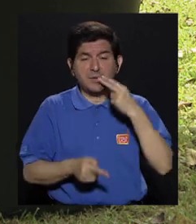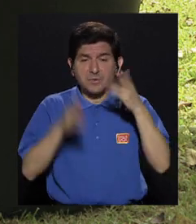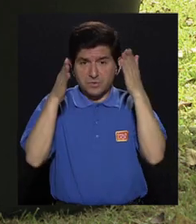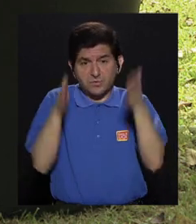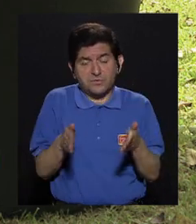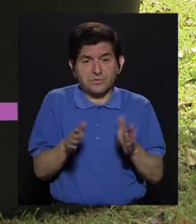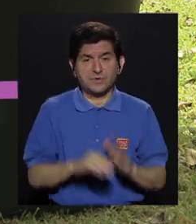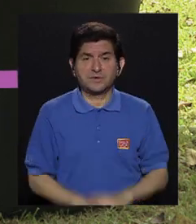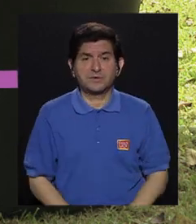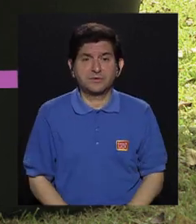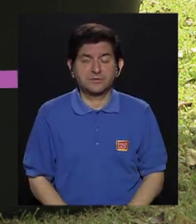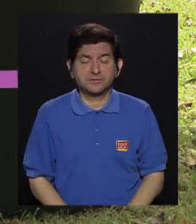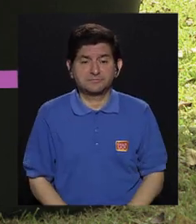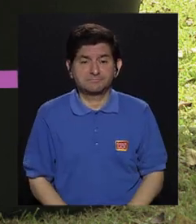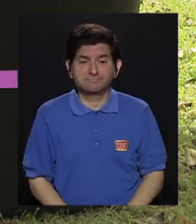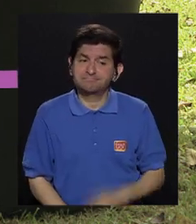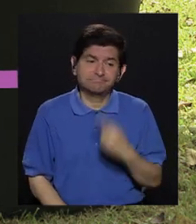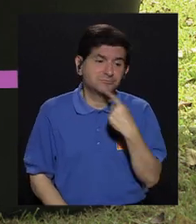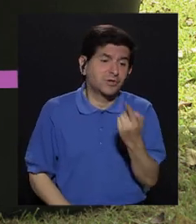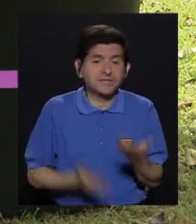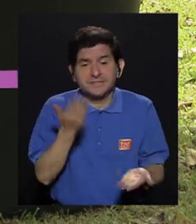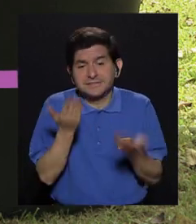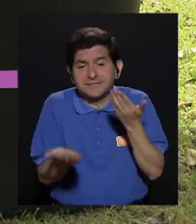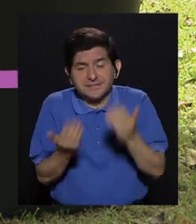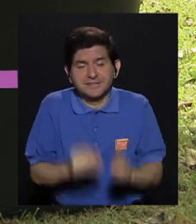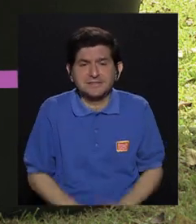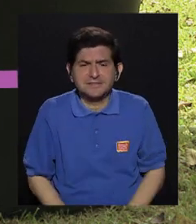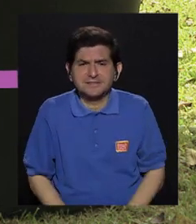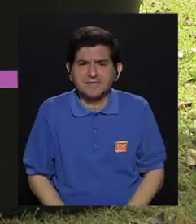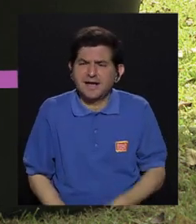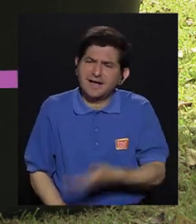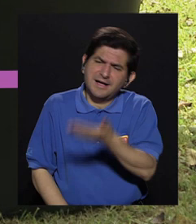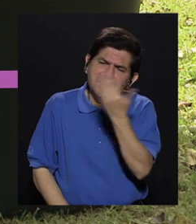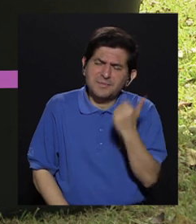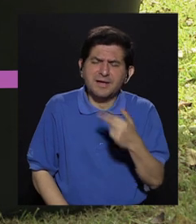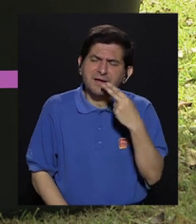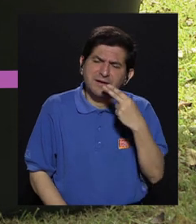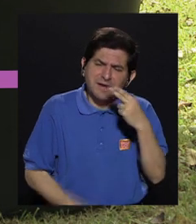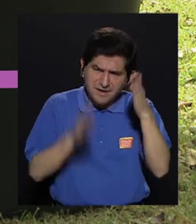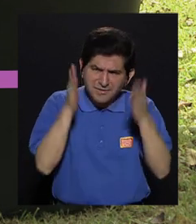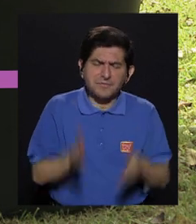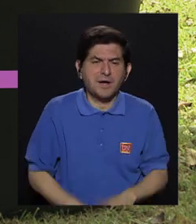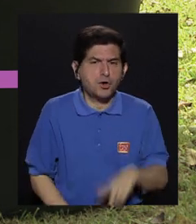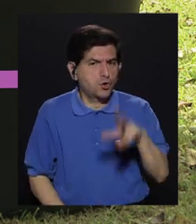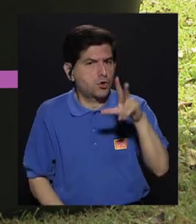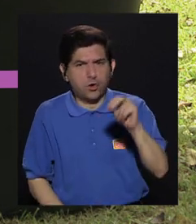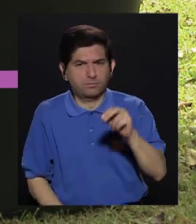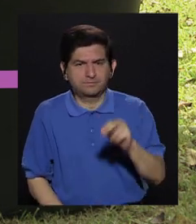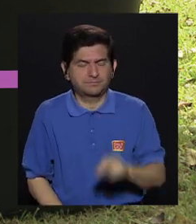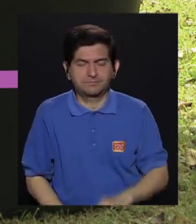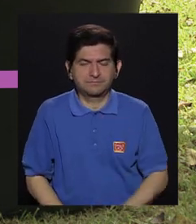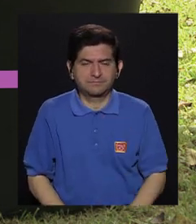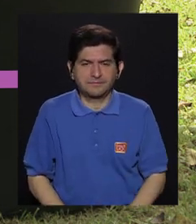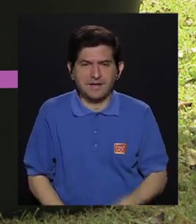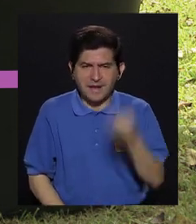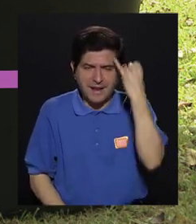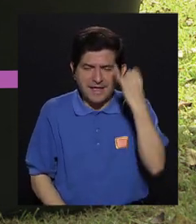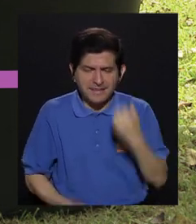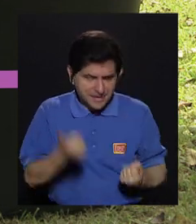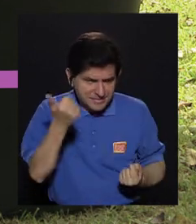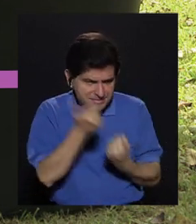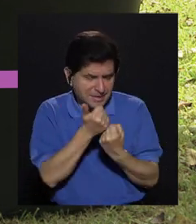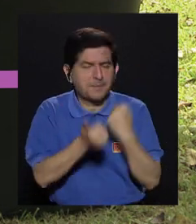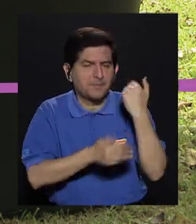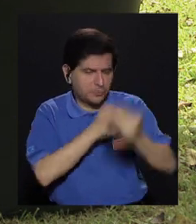amigos fumadores, pues no le vayan a decir, mira, acompáñame a echarme un cigarrito. No, básicamente para que